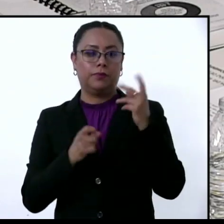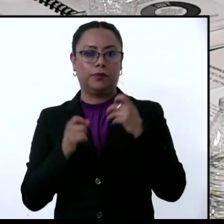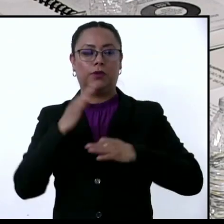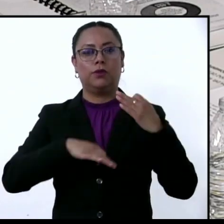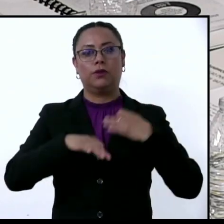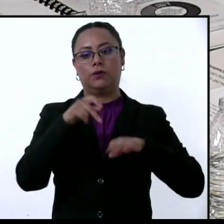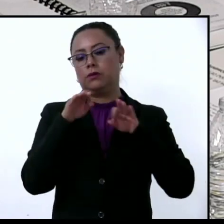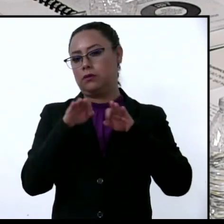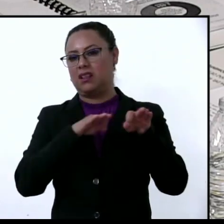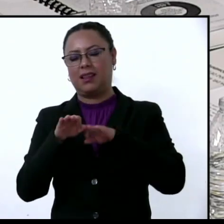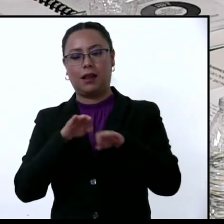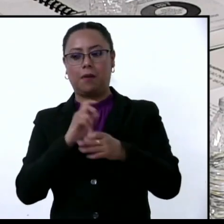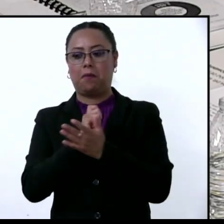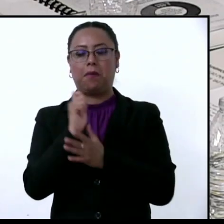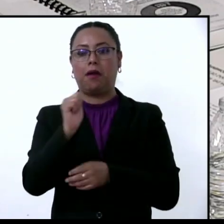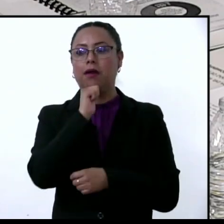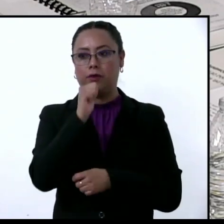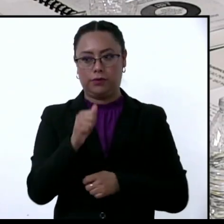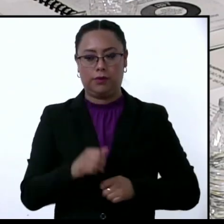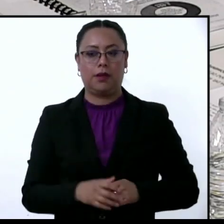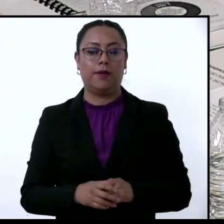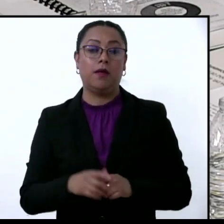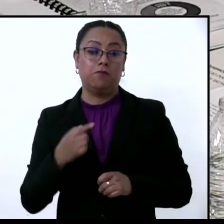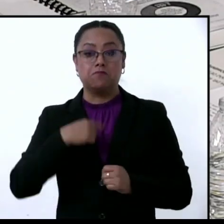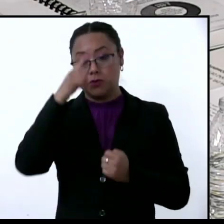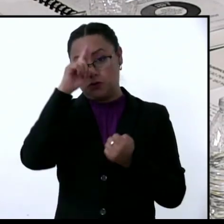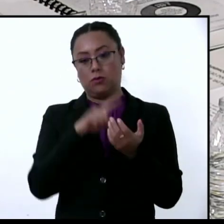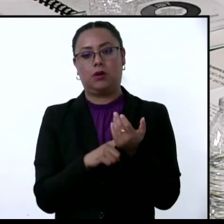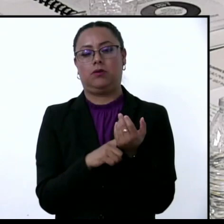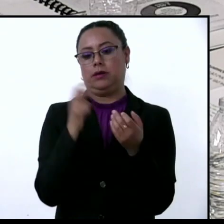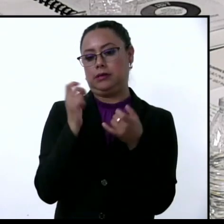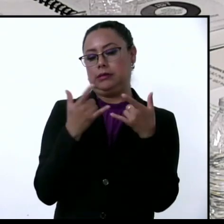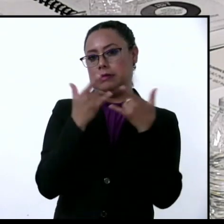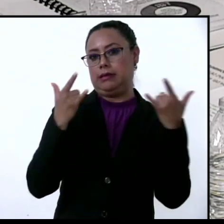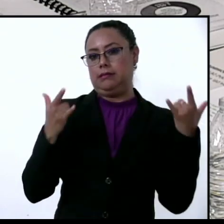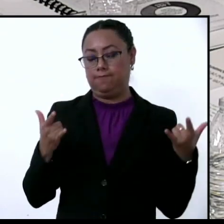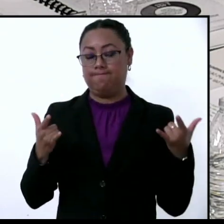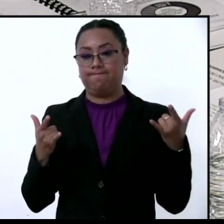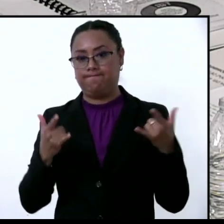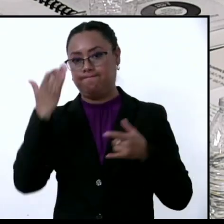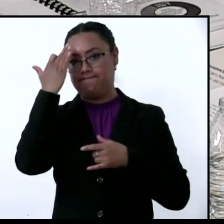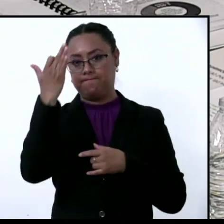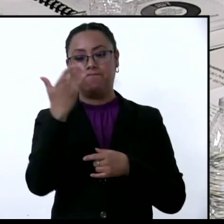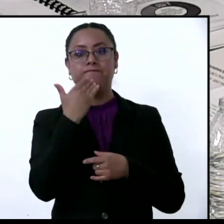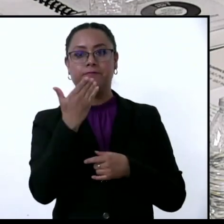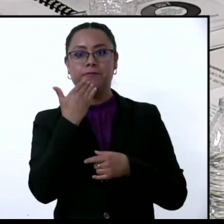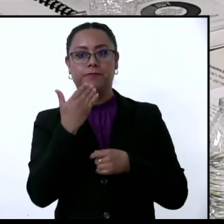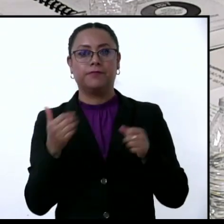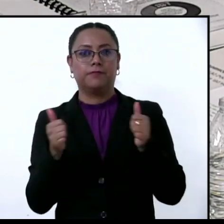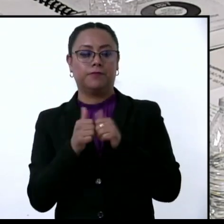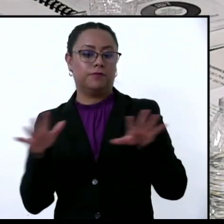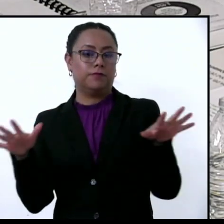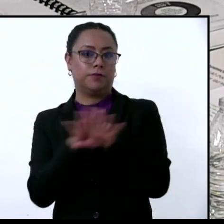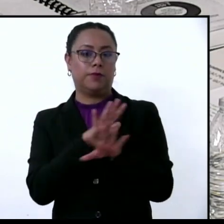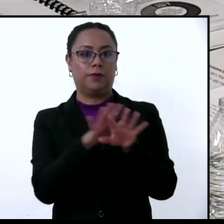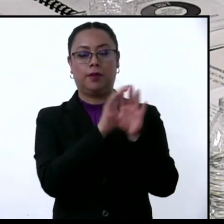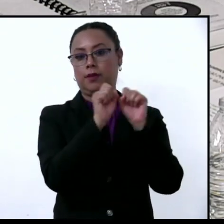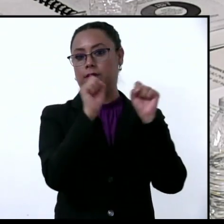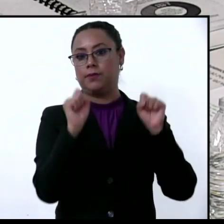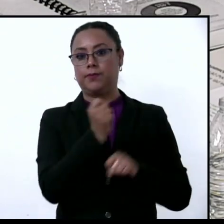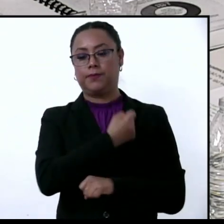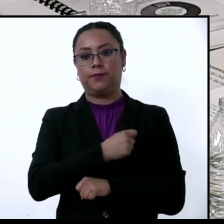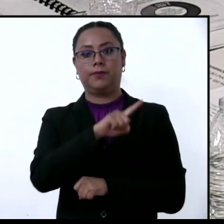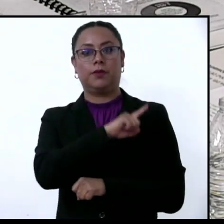trabajo no asalariado. A mí me parece que el momento histórico que estamos viviendo con la unificación del sistema de salud a través